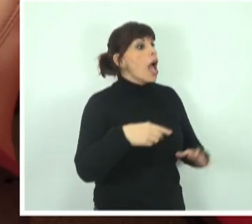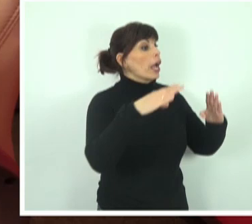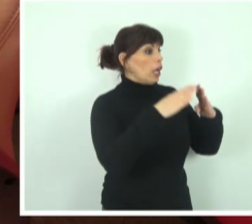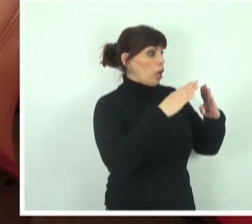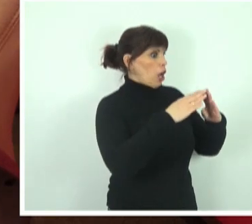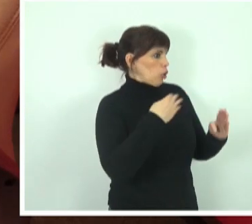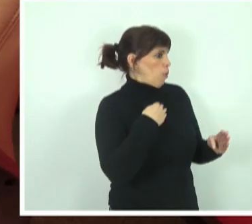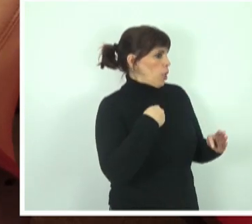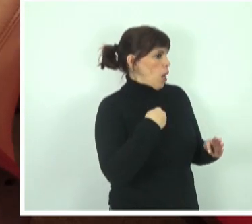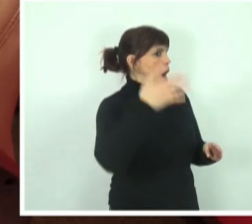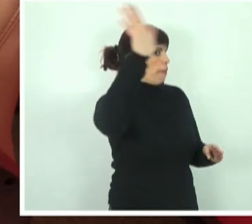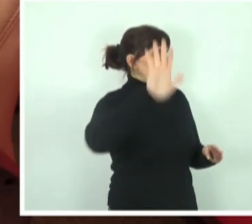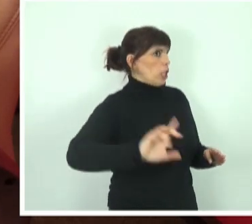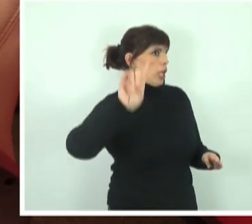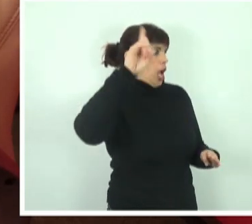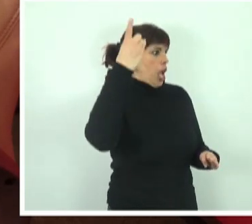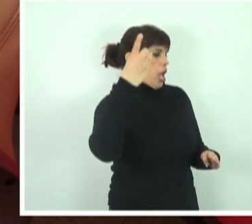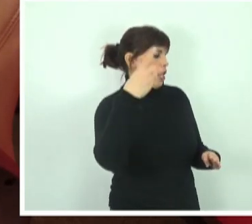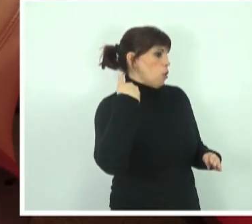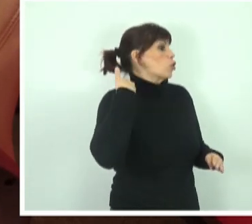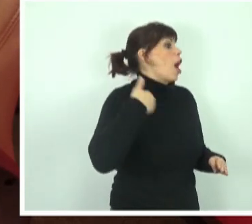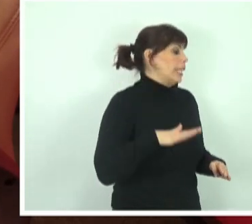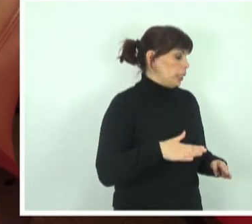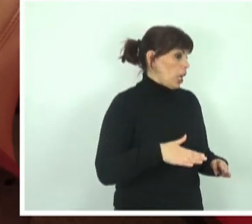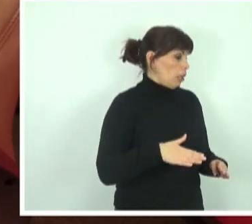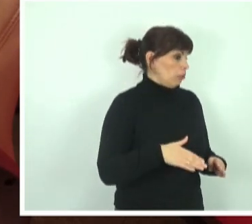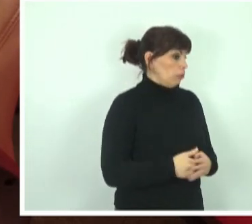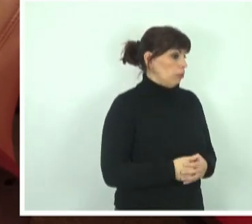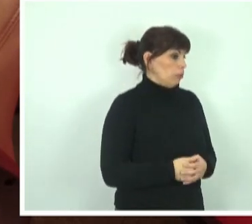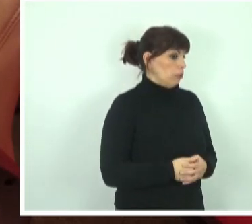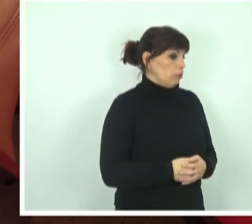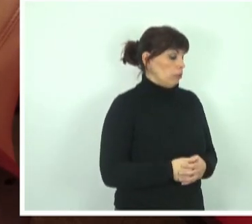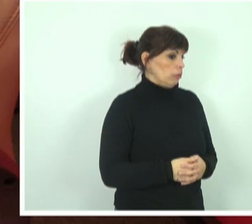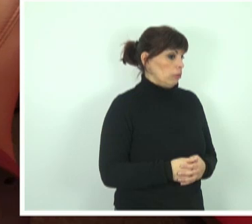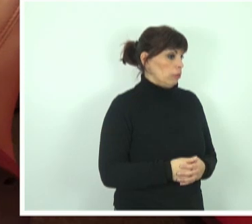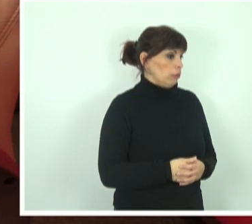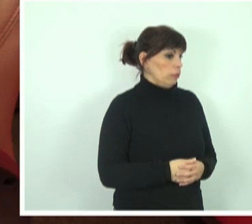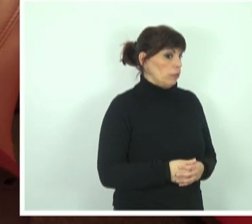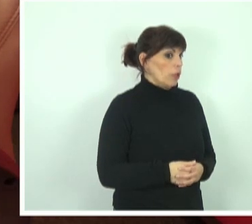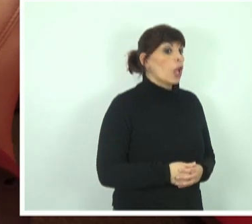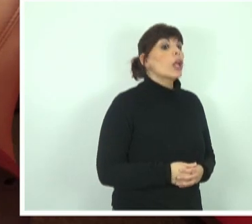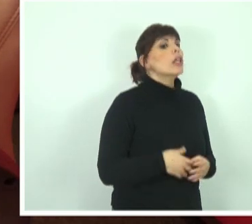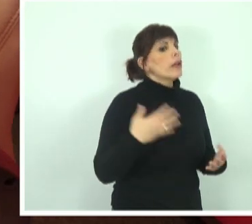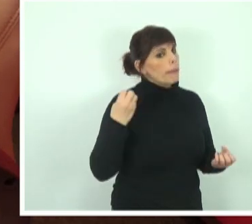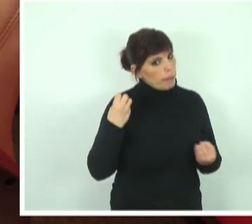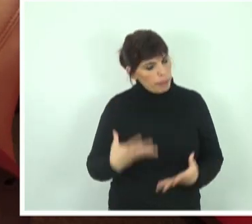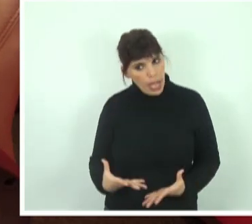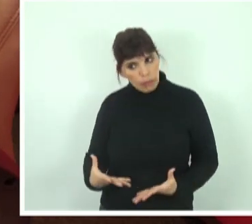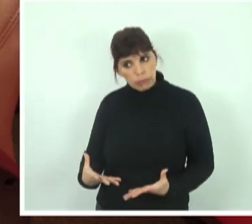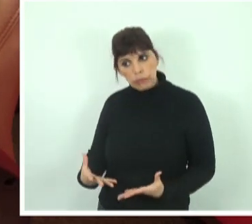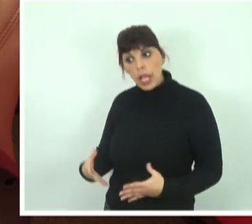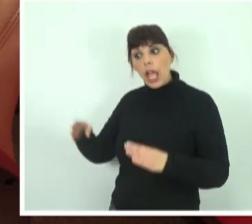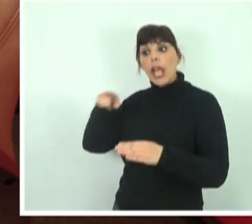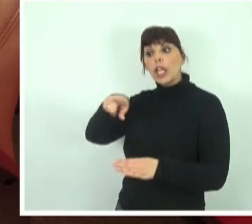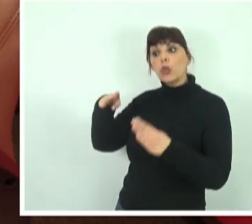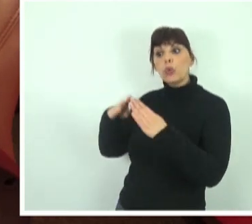decirte, tú no puedes tener la presencia de Dios en tu casa. No, no, espera. Tú tienes que tener la presencia de Dios en tu